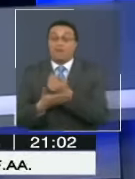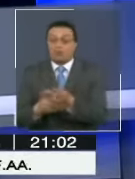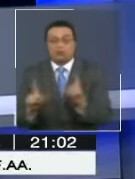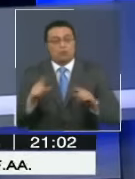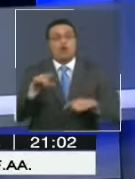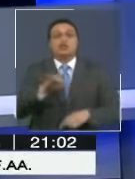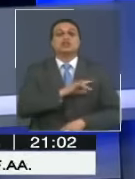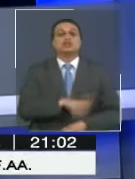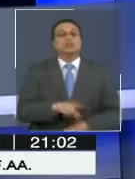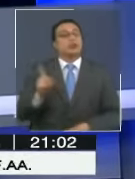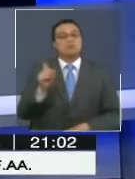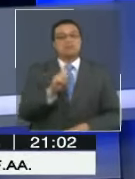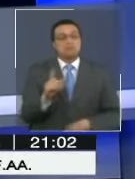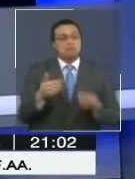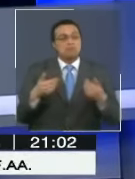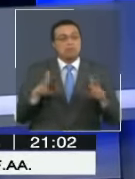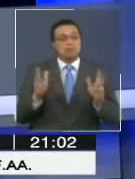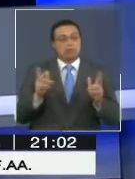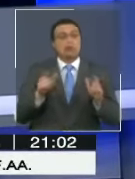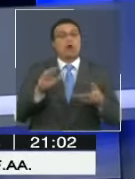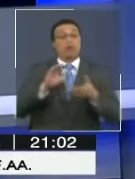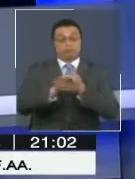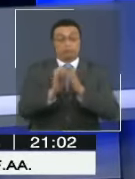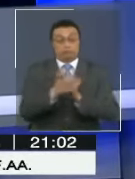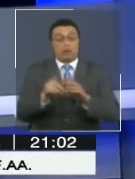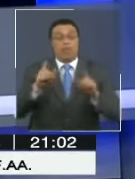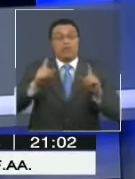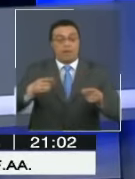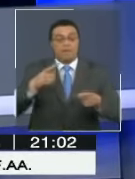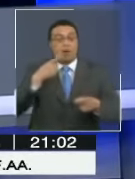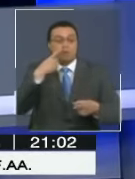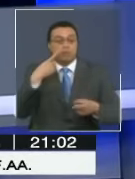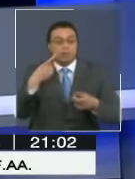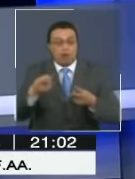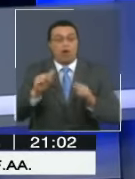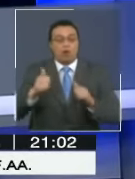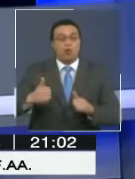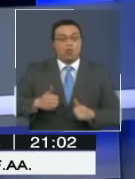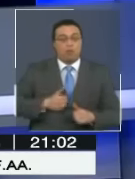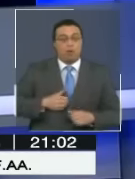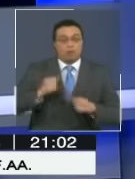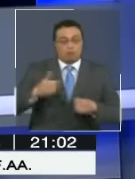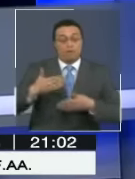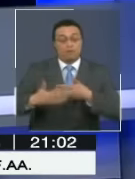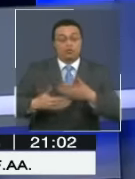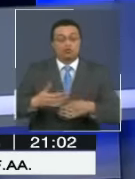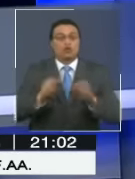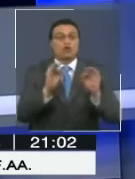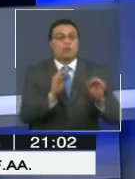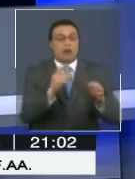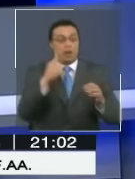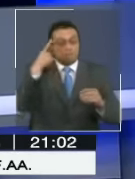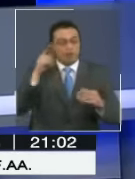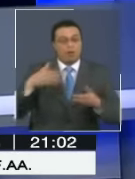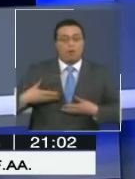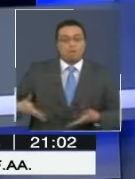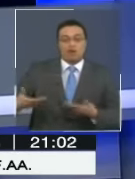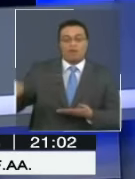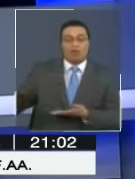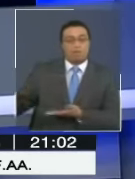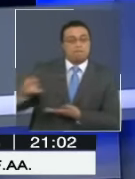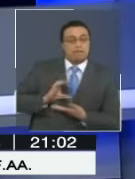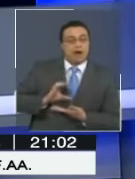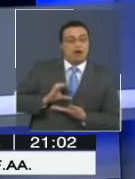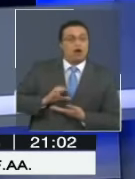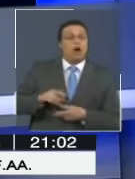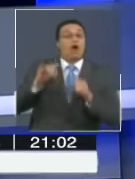Chile, no. Para que haya cohecho es necesario probar que el funcionario público cumplió con sus funciones habituales, pero motivado por el pago, o